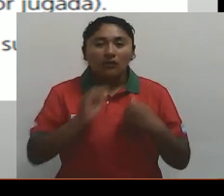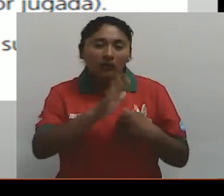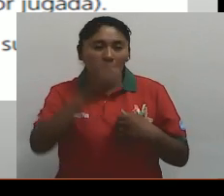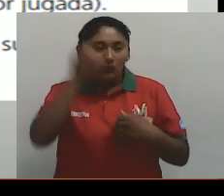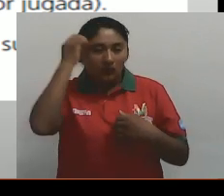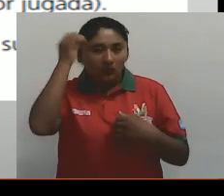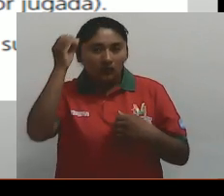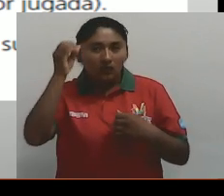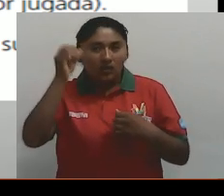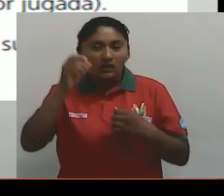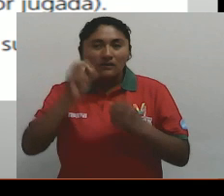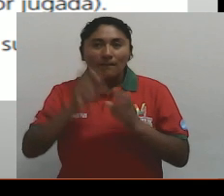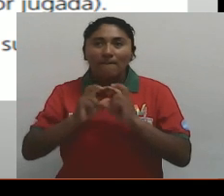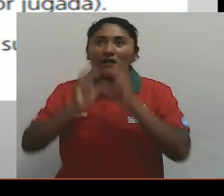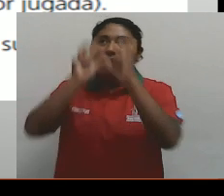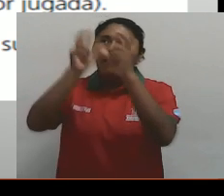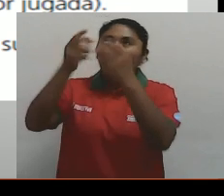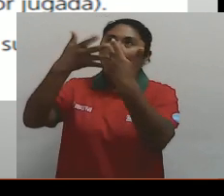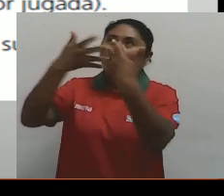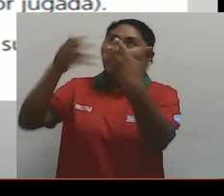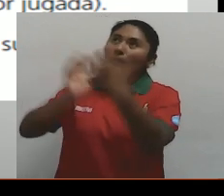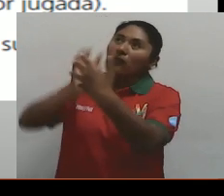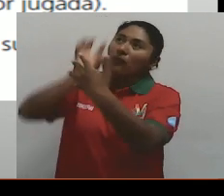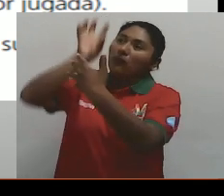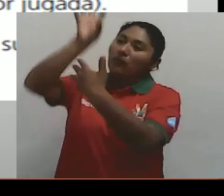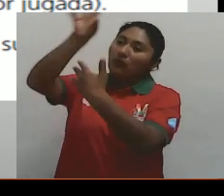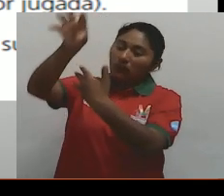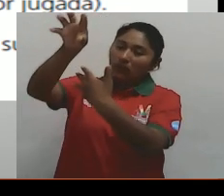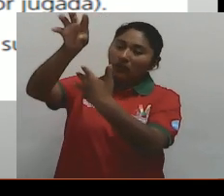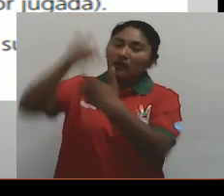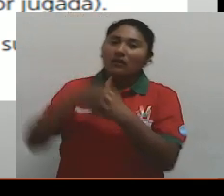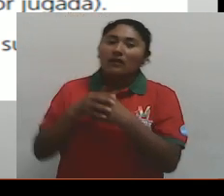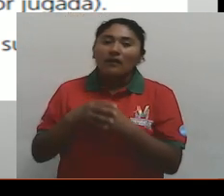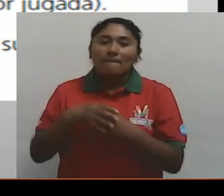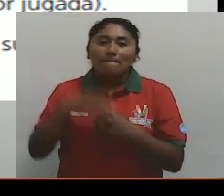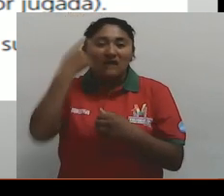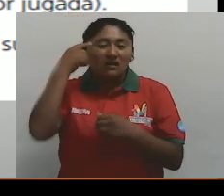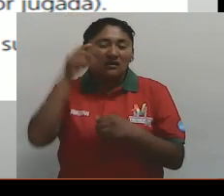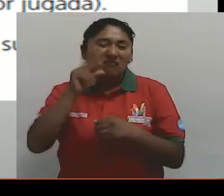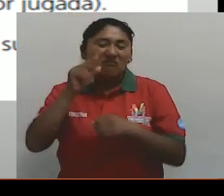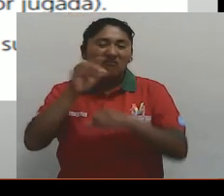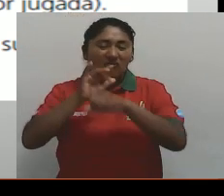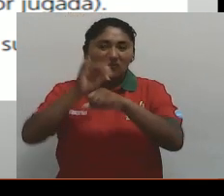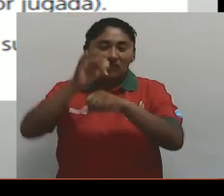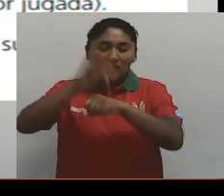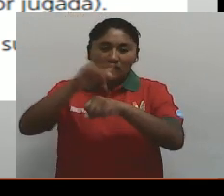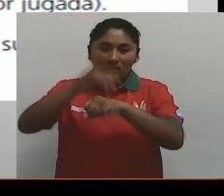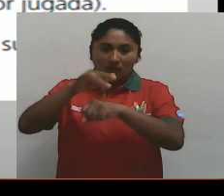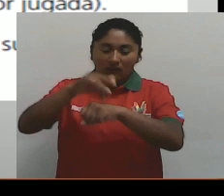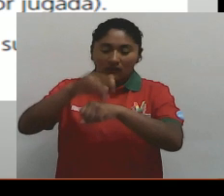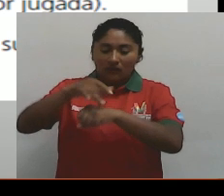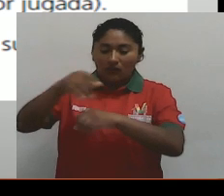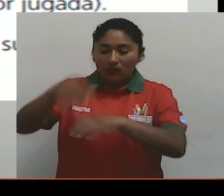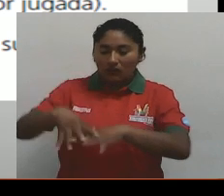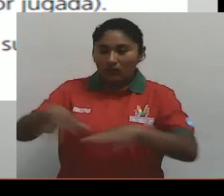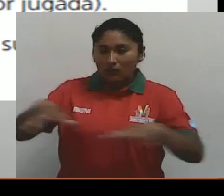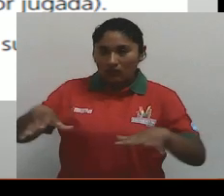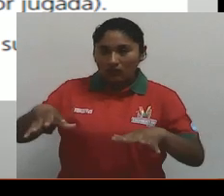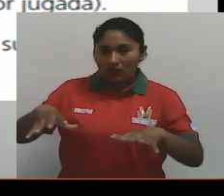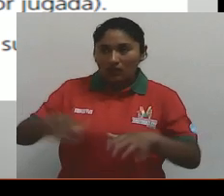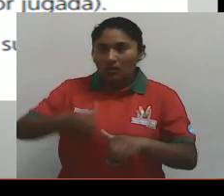balón por encima de la red, con el fin de no hacerlo tocar el piso del campo adversario y evitar que el adversario haga lo mismo en el campo